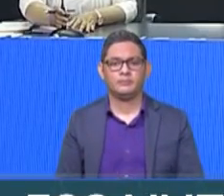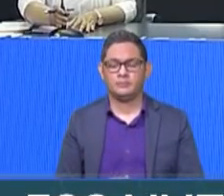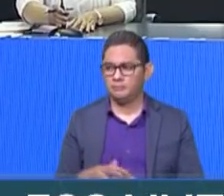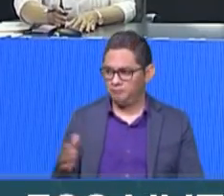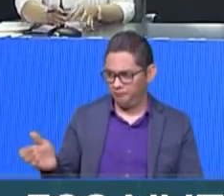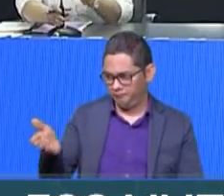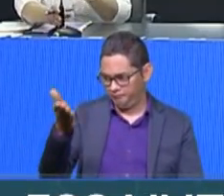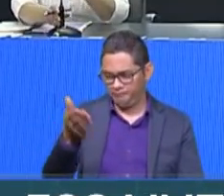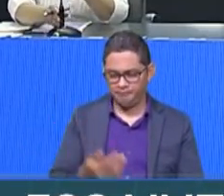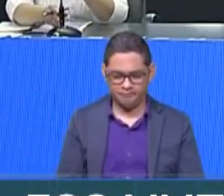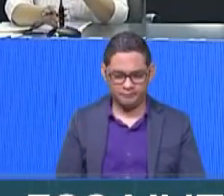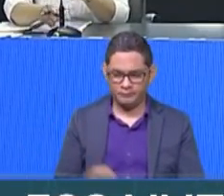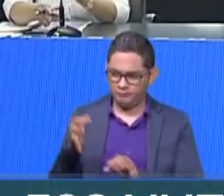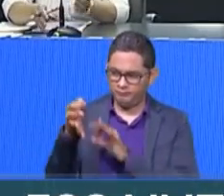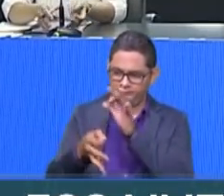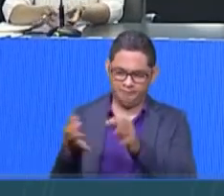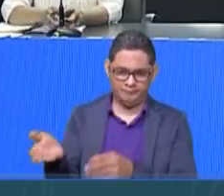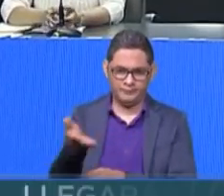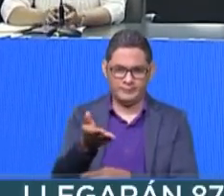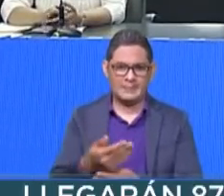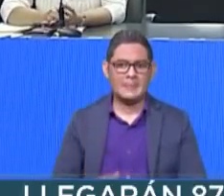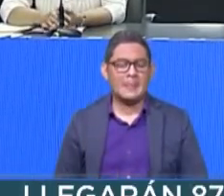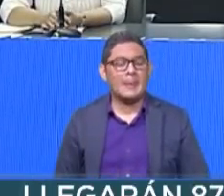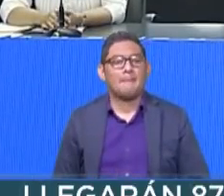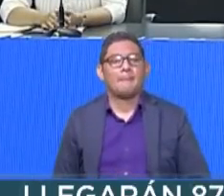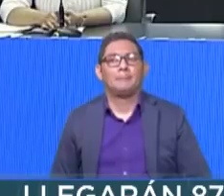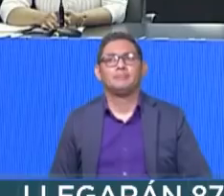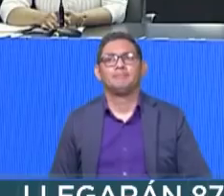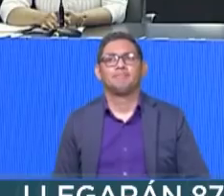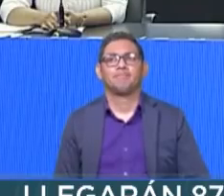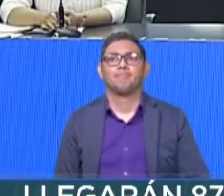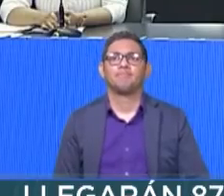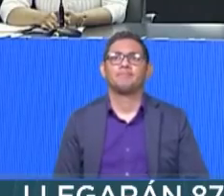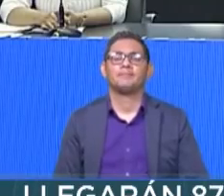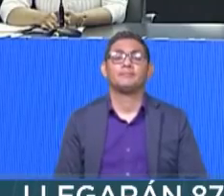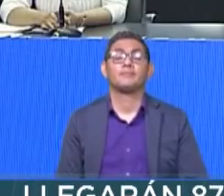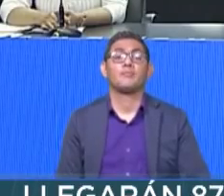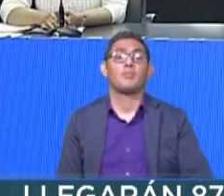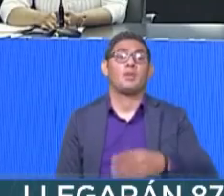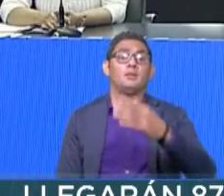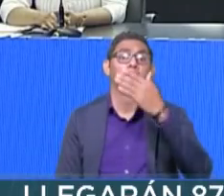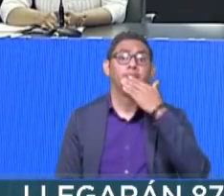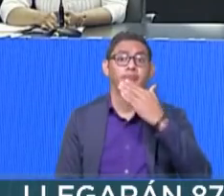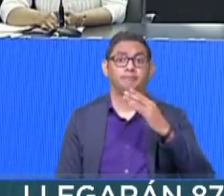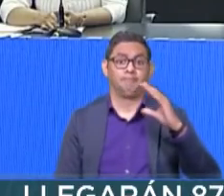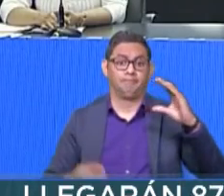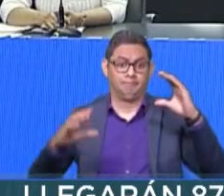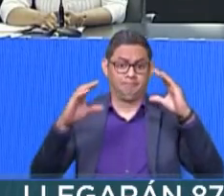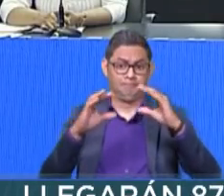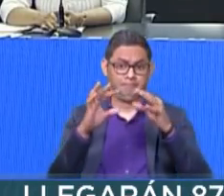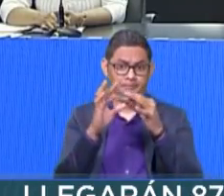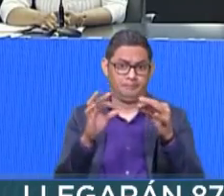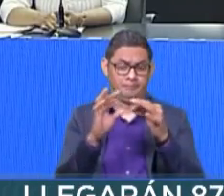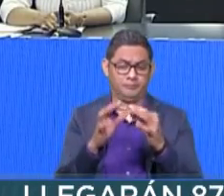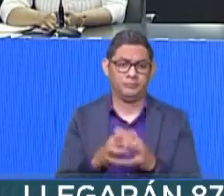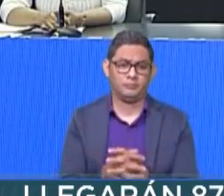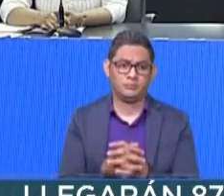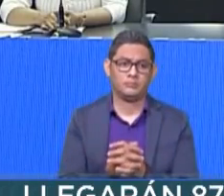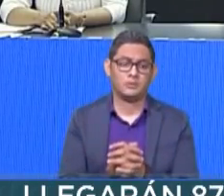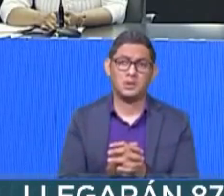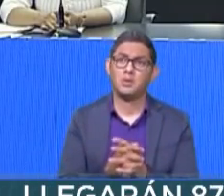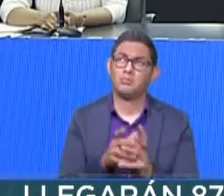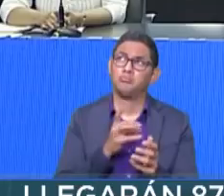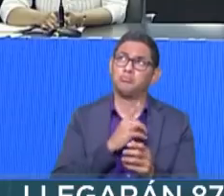Adelante, licenciada, por favor. Buenas tardes a todos. Es bien importante resaltar que gracias a Dios nosotros